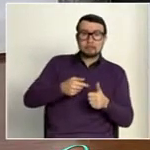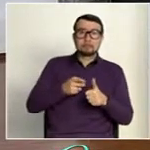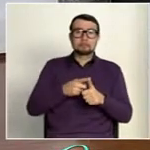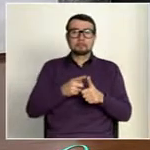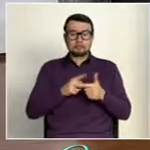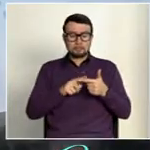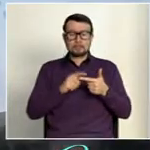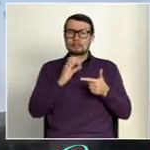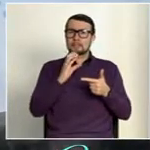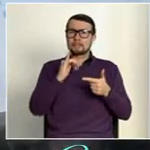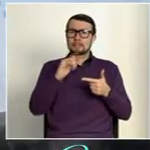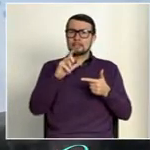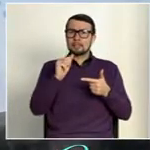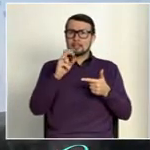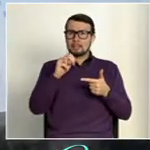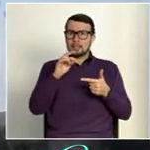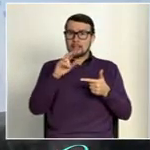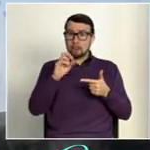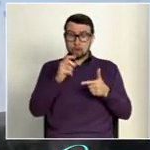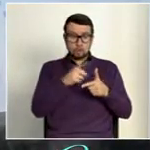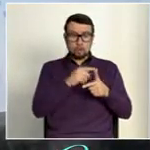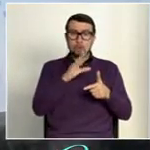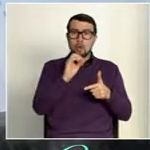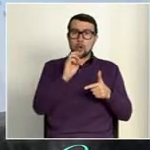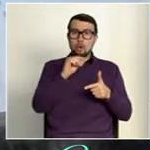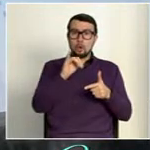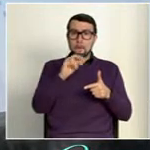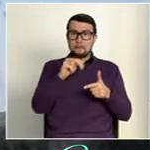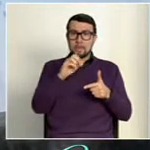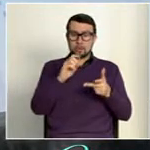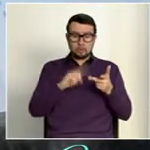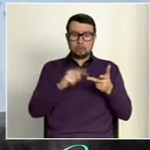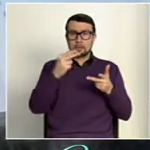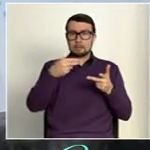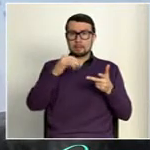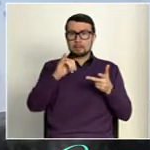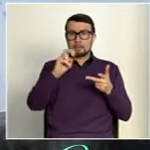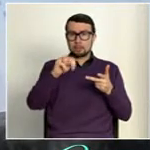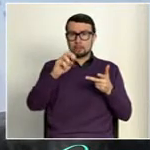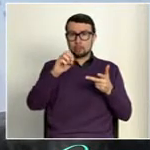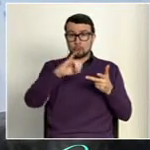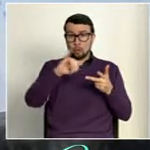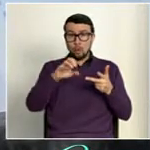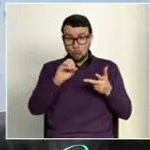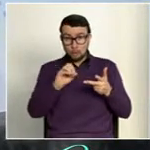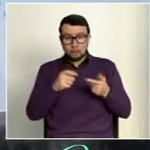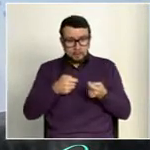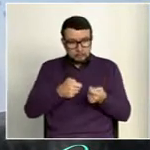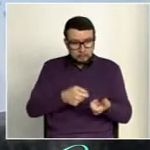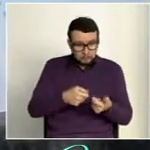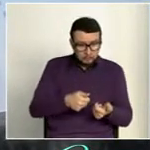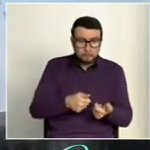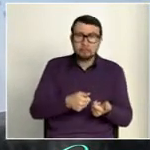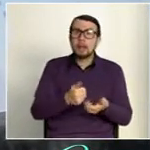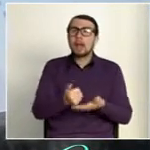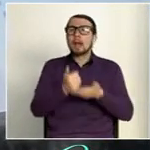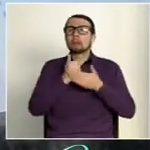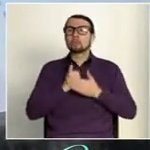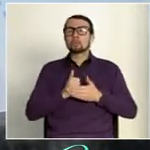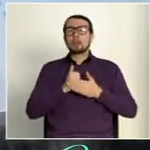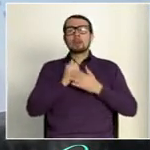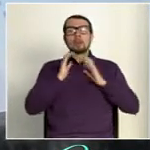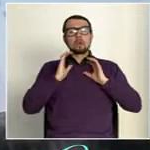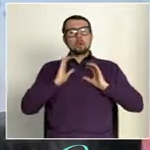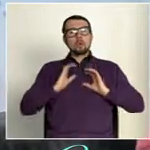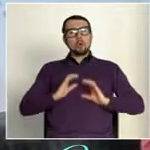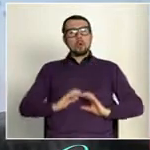que llaman aquí semilla de comino, semilla de hinojo, son tres tipos de semillas que, primero que todo, tienen un efecto refrescante en el cuerpo. ¿Qué quiere decir